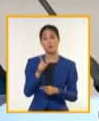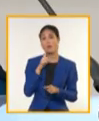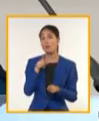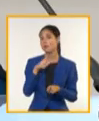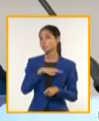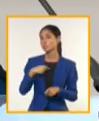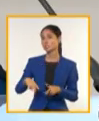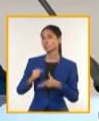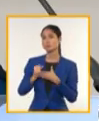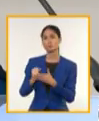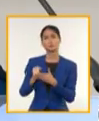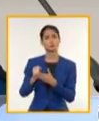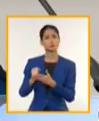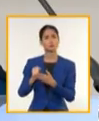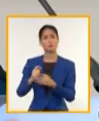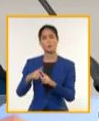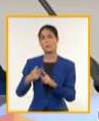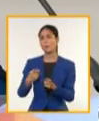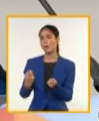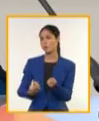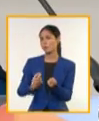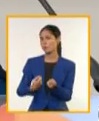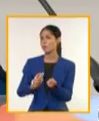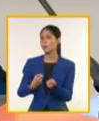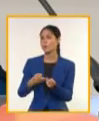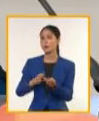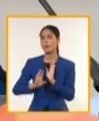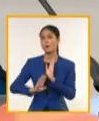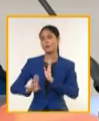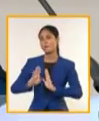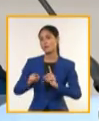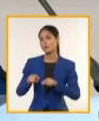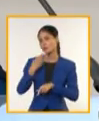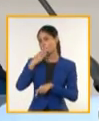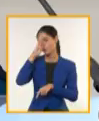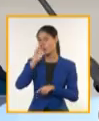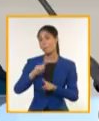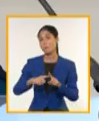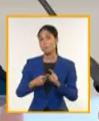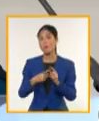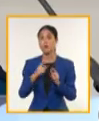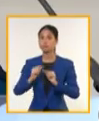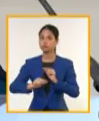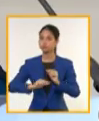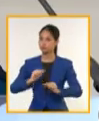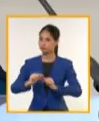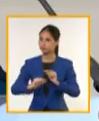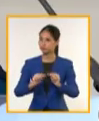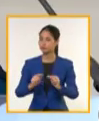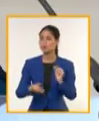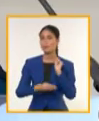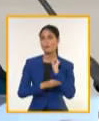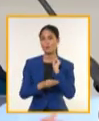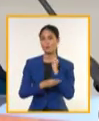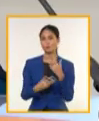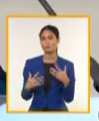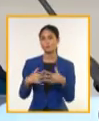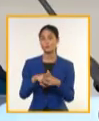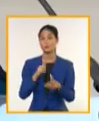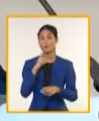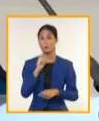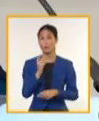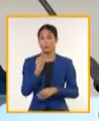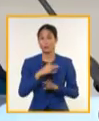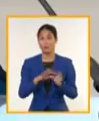China. Y en ese contexto se van forjando relaciones muy importantes. Ya no solo van a ser las relaciones